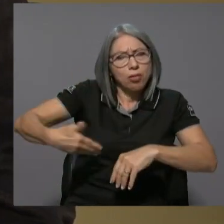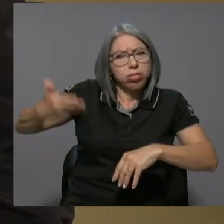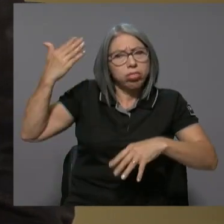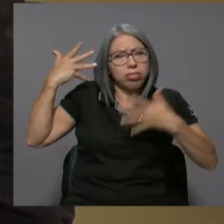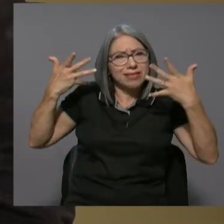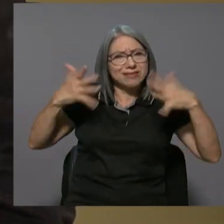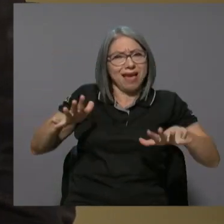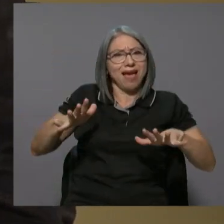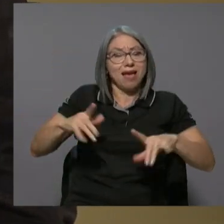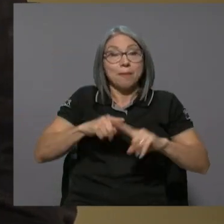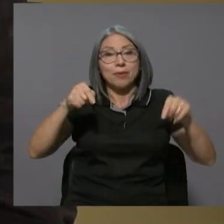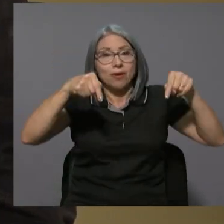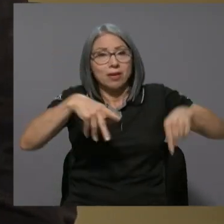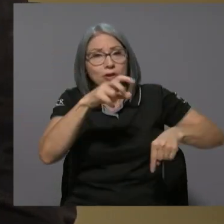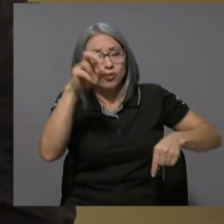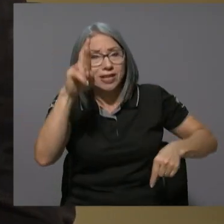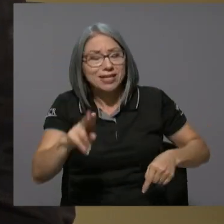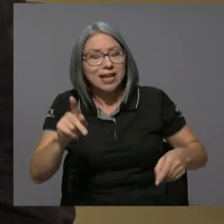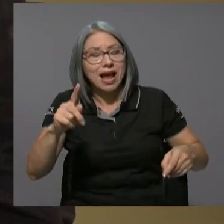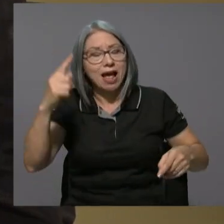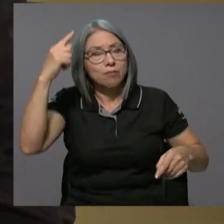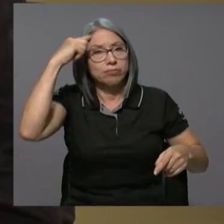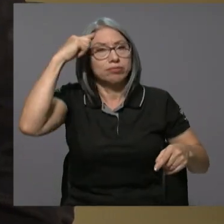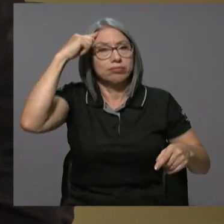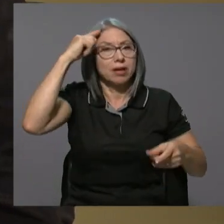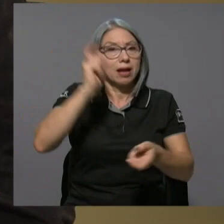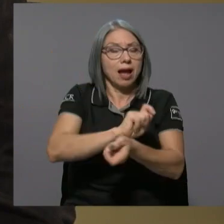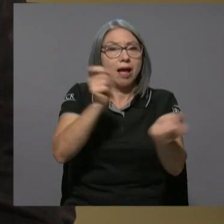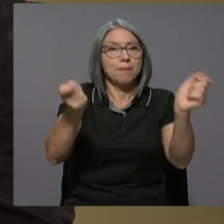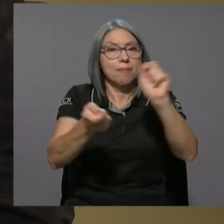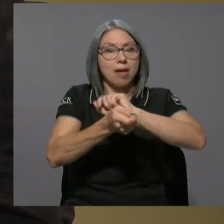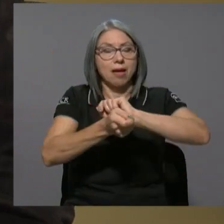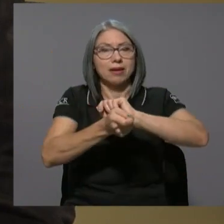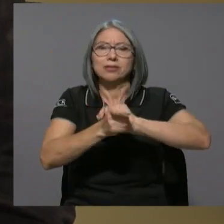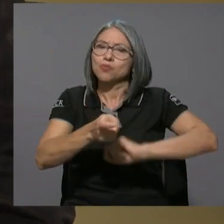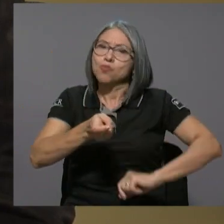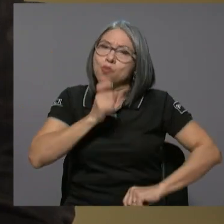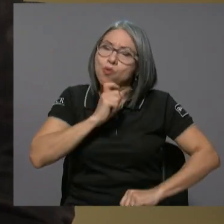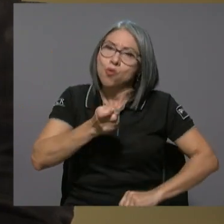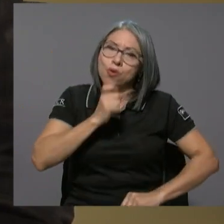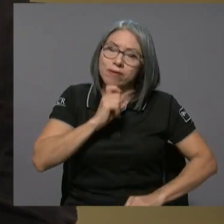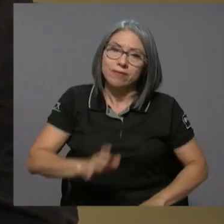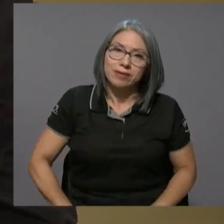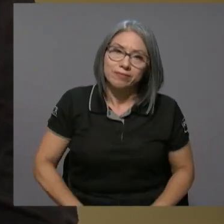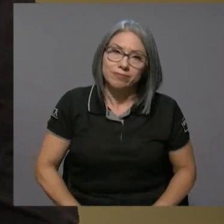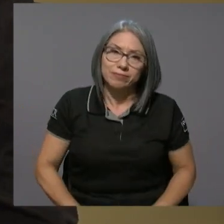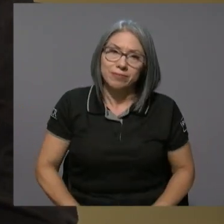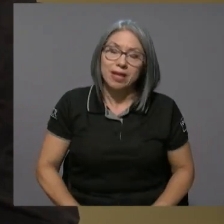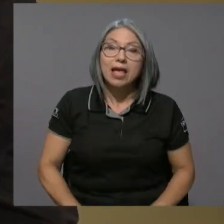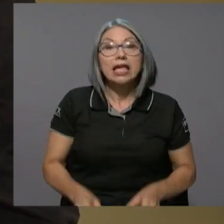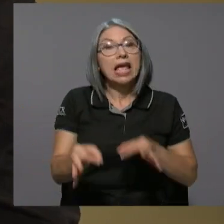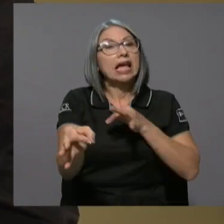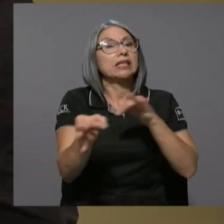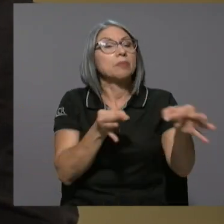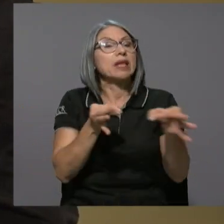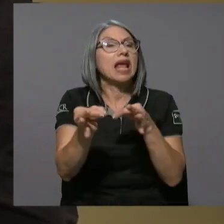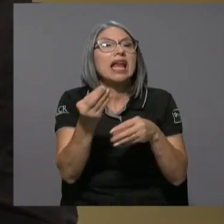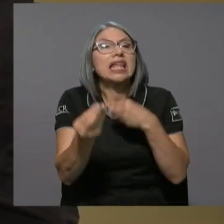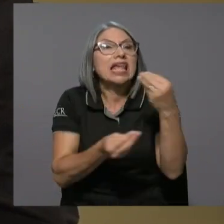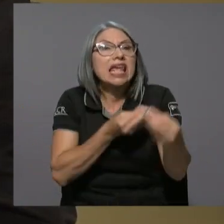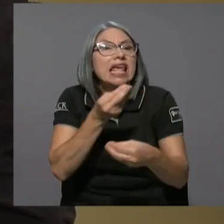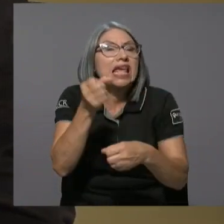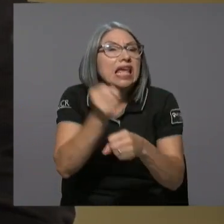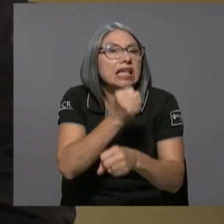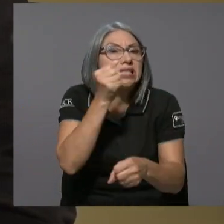costado mucho cambiar la mentalidad de que la rendición de cuentas no es simplemente un